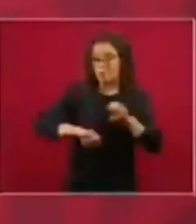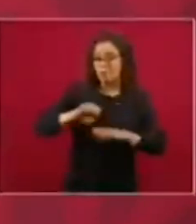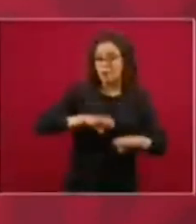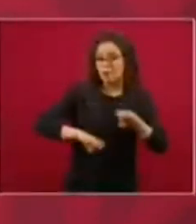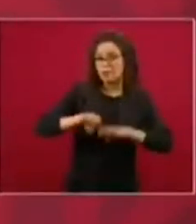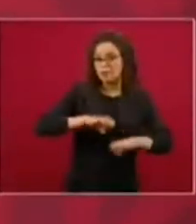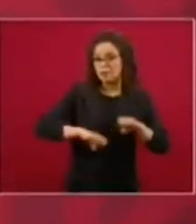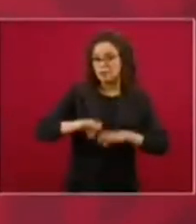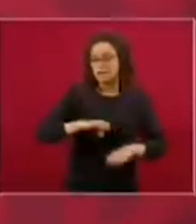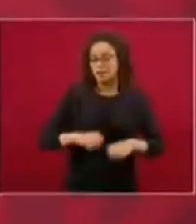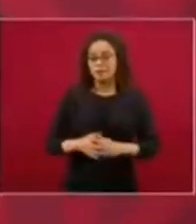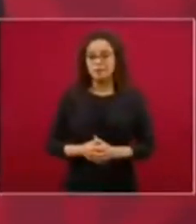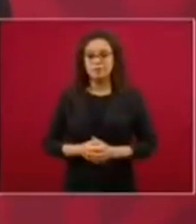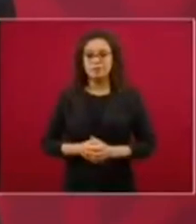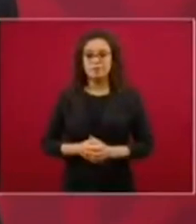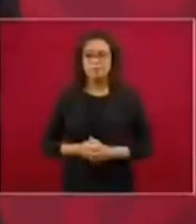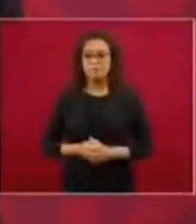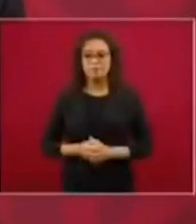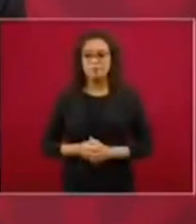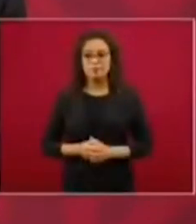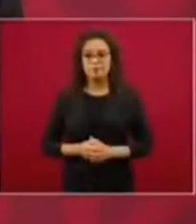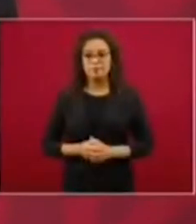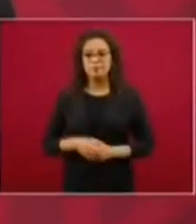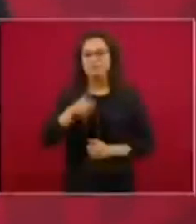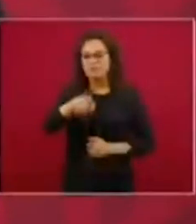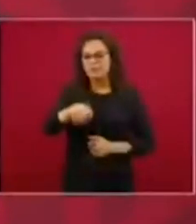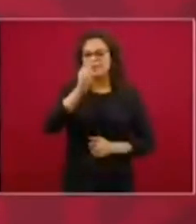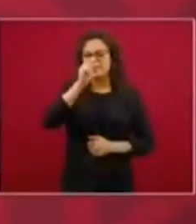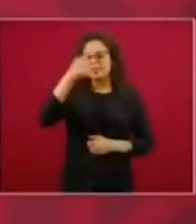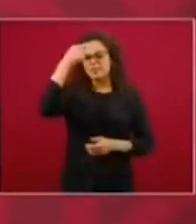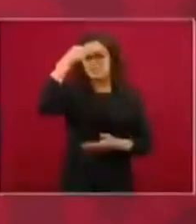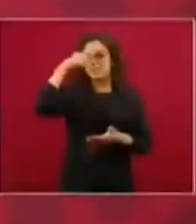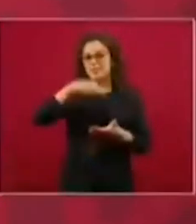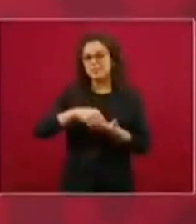En la época, ¿de quién creen?